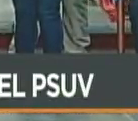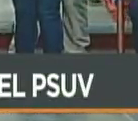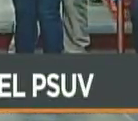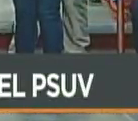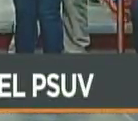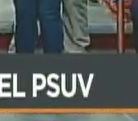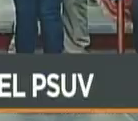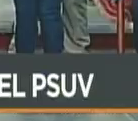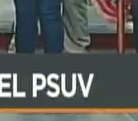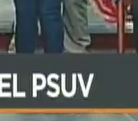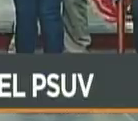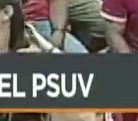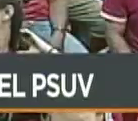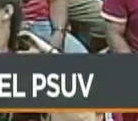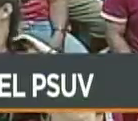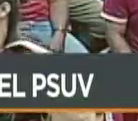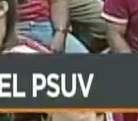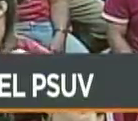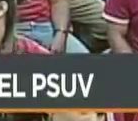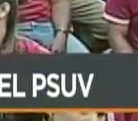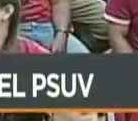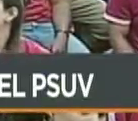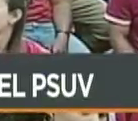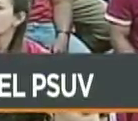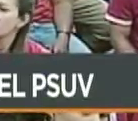¿Dónde está el pueblo de Venezuela?